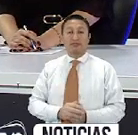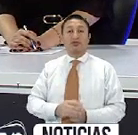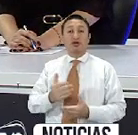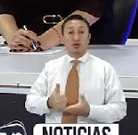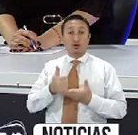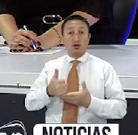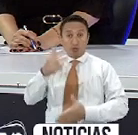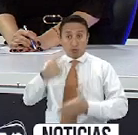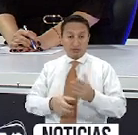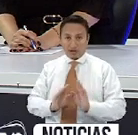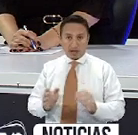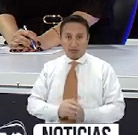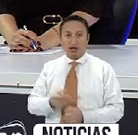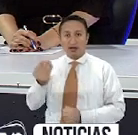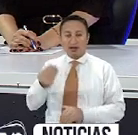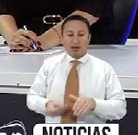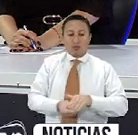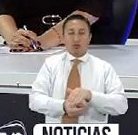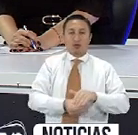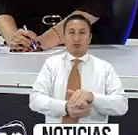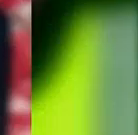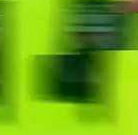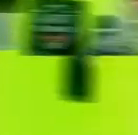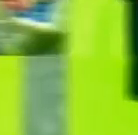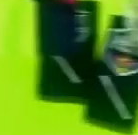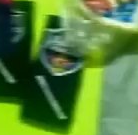de no sancionar infracciones de tránsito.